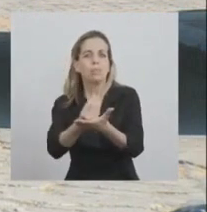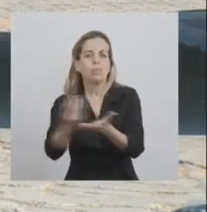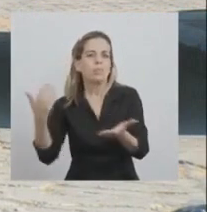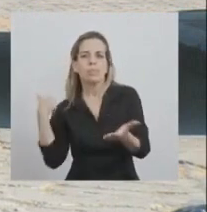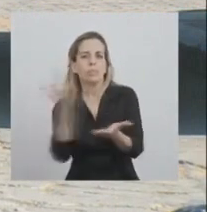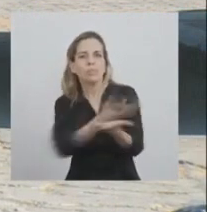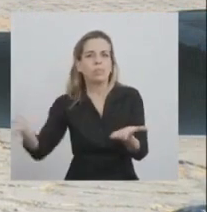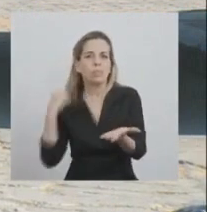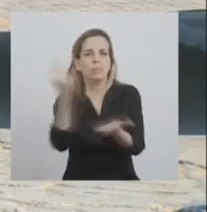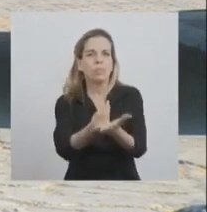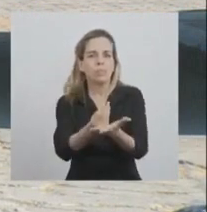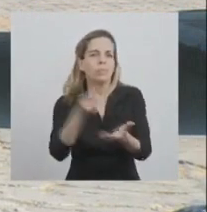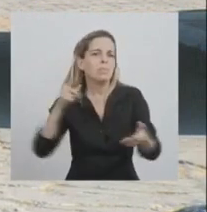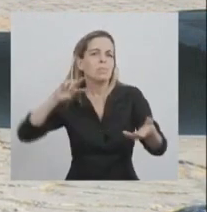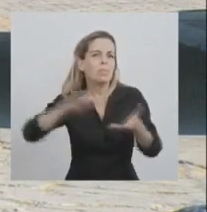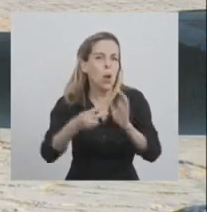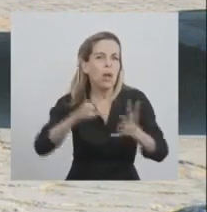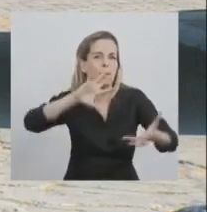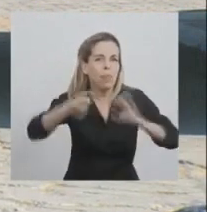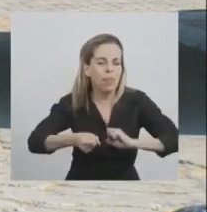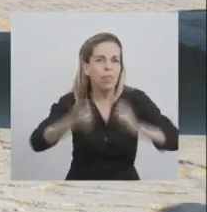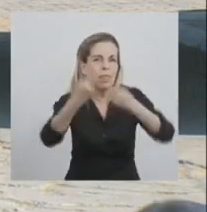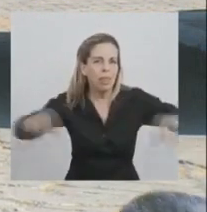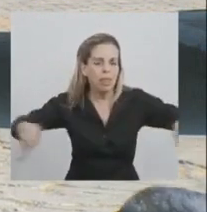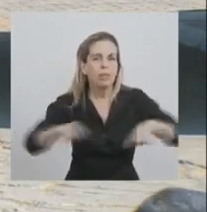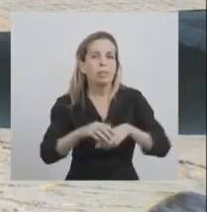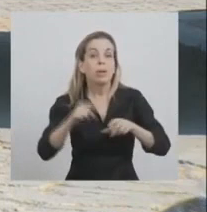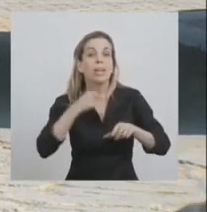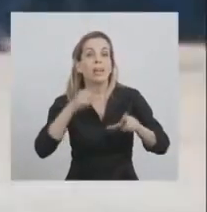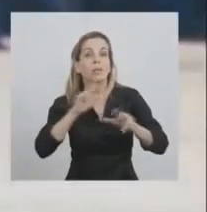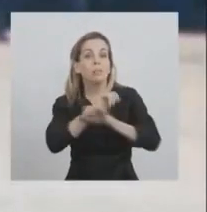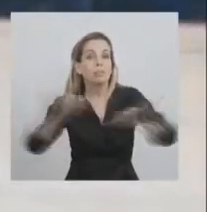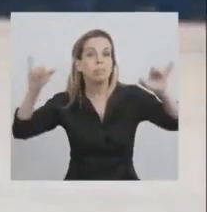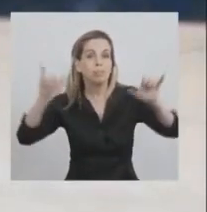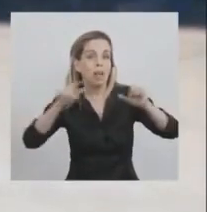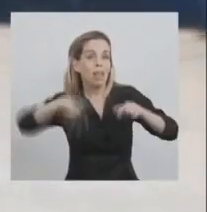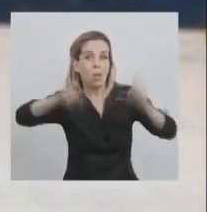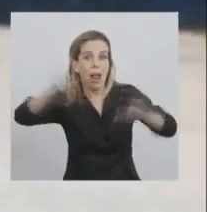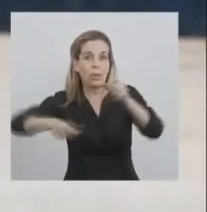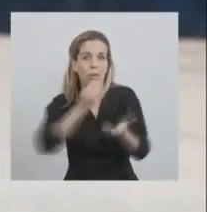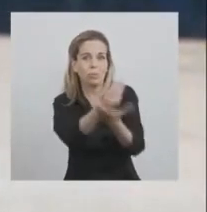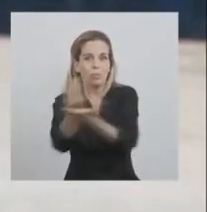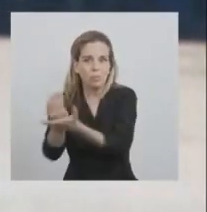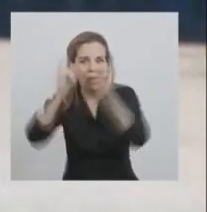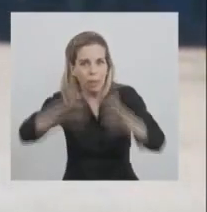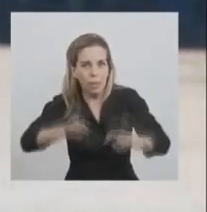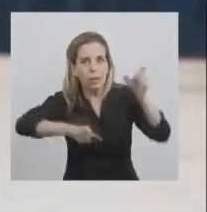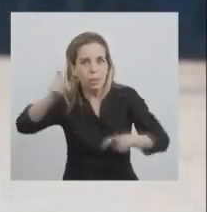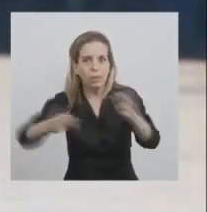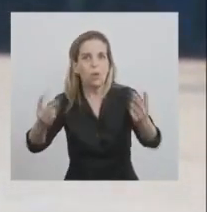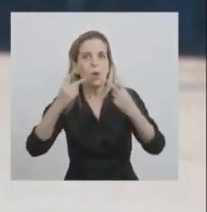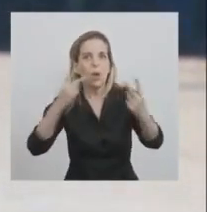dos naciones, cientos de argentinos y bolivianos presenciaron lo que la prensa izquierdista calificó de momento histórico marcado por